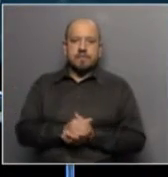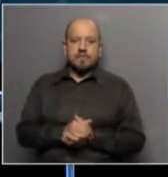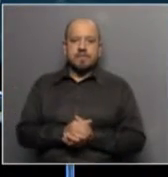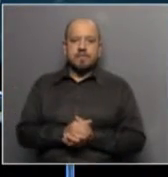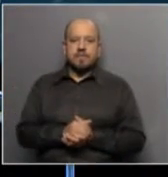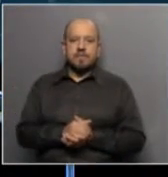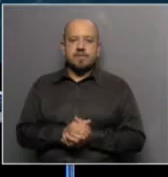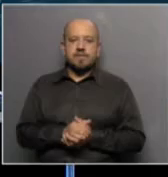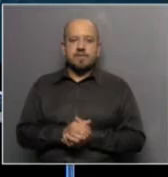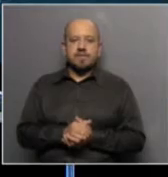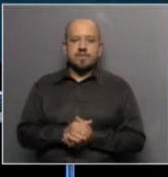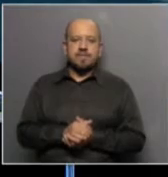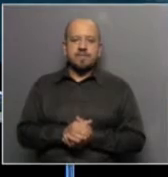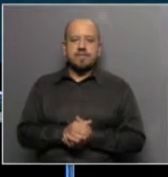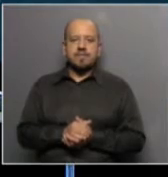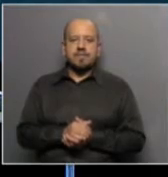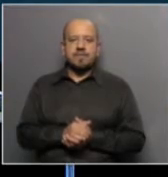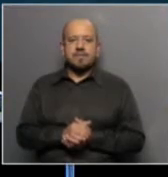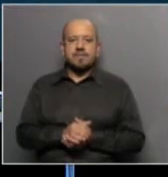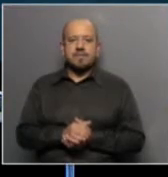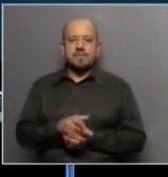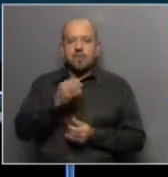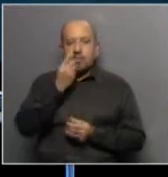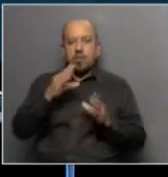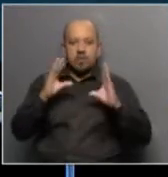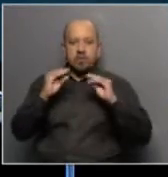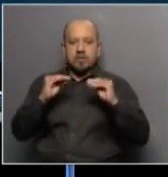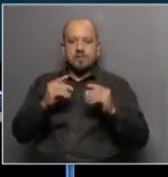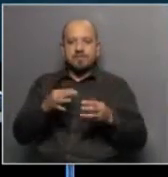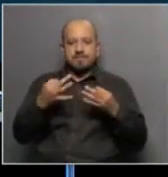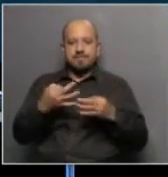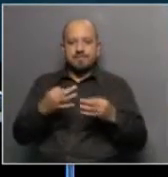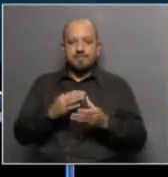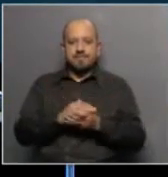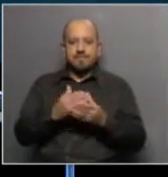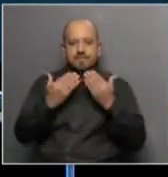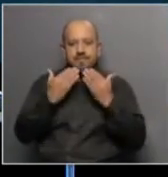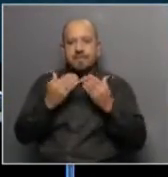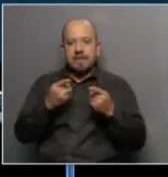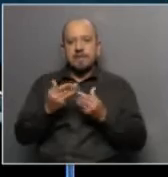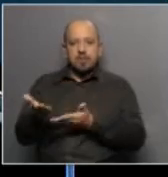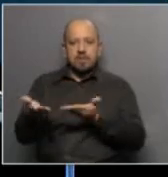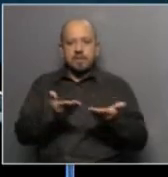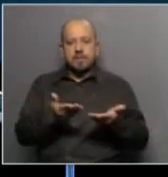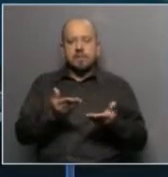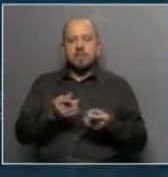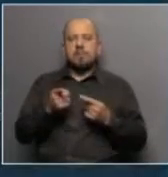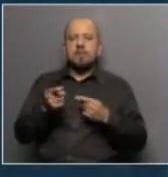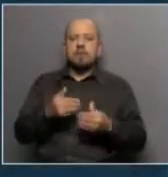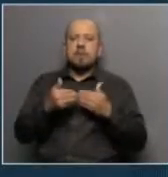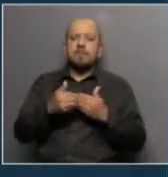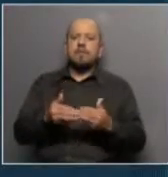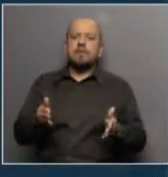Juan Pedro, ¿qué tal? Hola, buenas noches. Buenas noches, Juan Pedro. Buenas noches, ¿cómo están? Bien. Muchas gracias por la invitación. Juan Pedro, vamos a